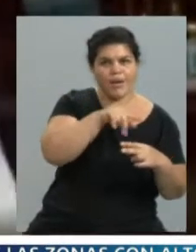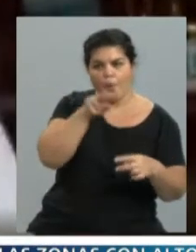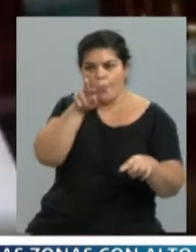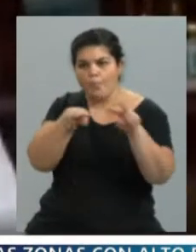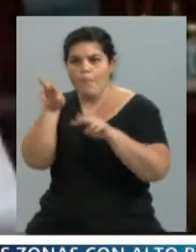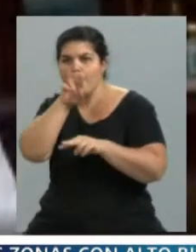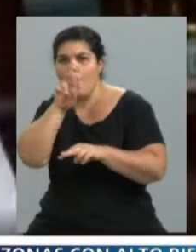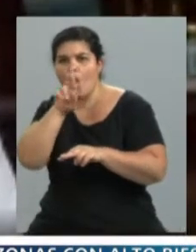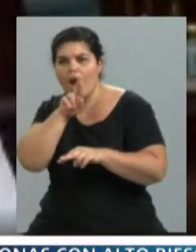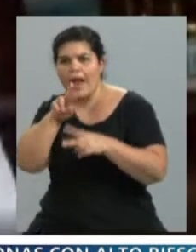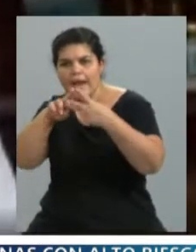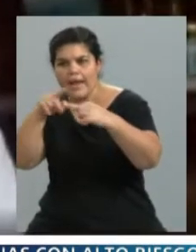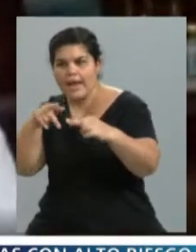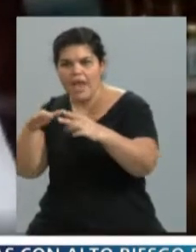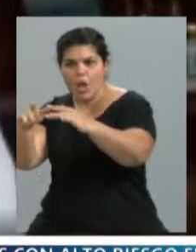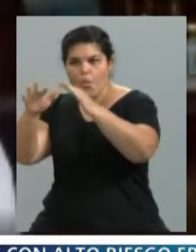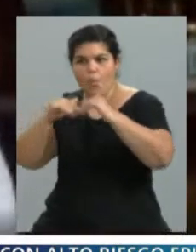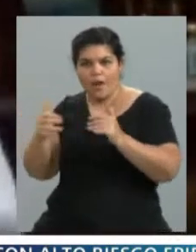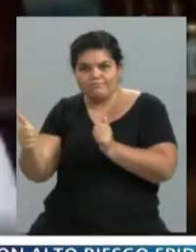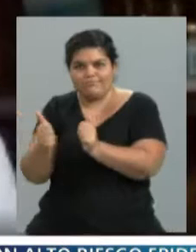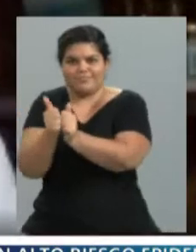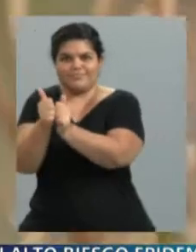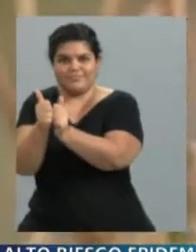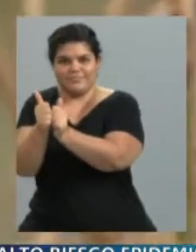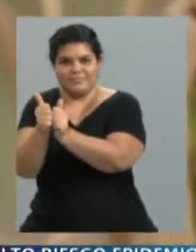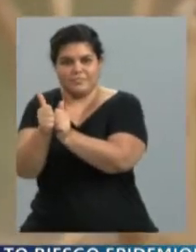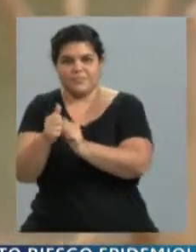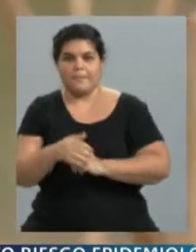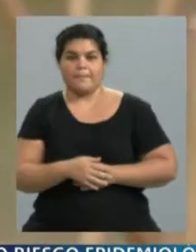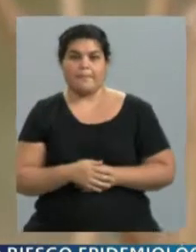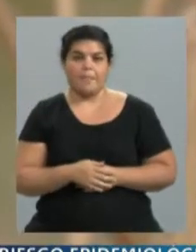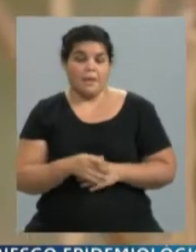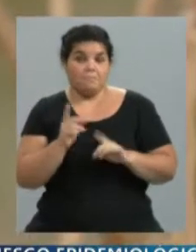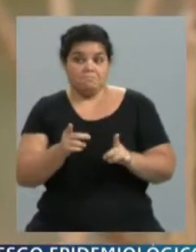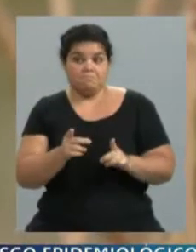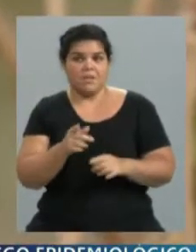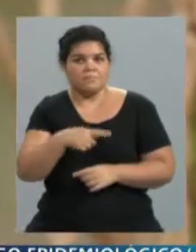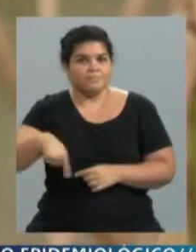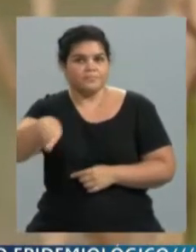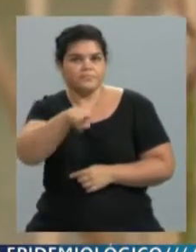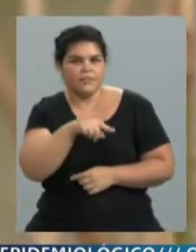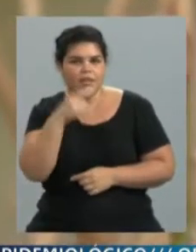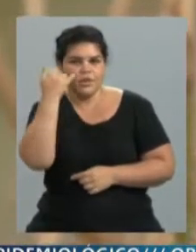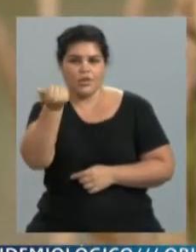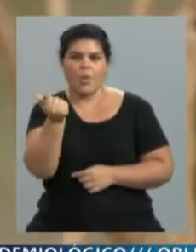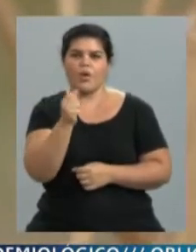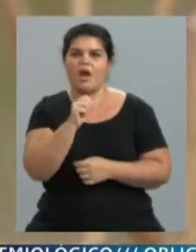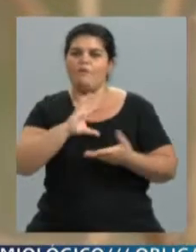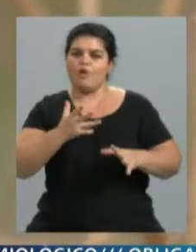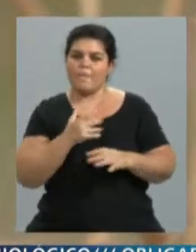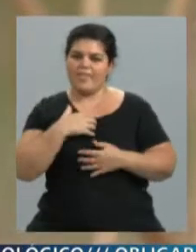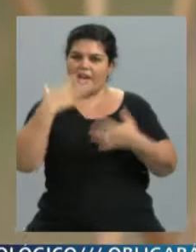especie, que en realidad es una especie que divergió en dos especies distintas. Entonces, ellos tienen a través del comportamiento, y esto es lo